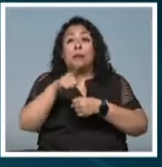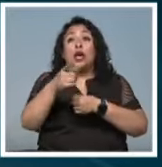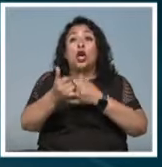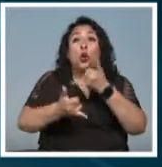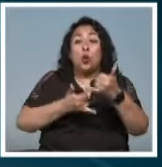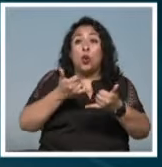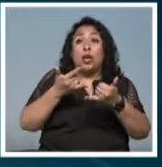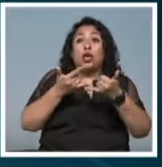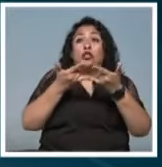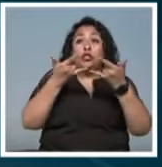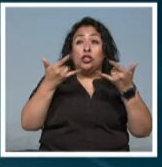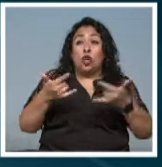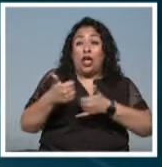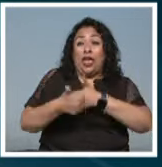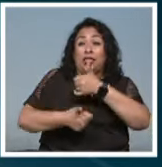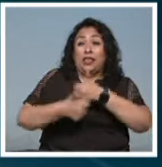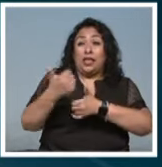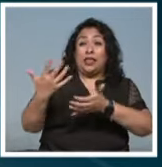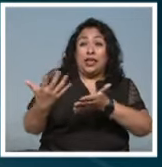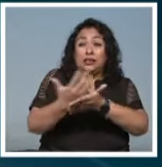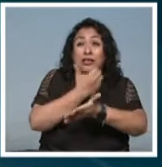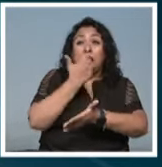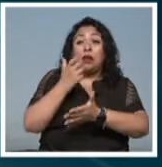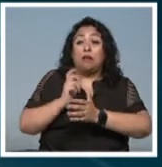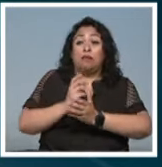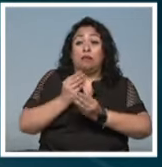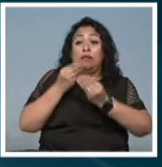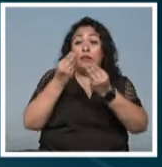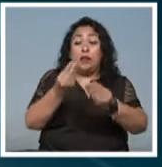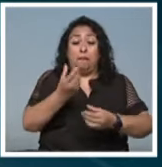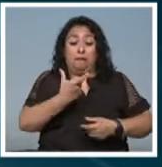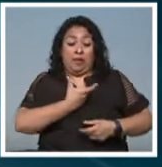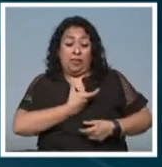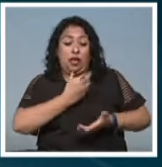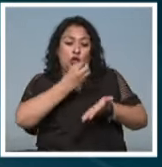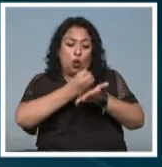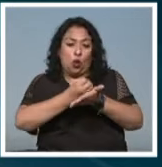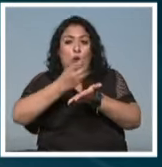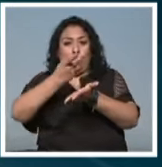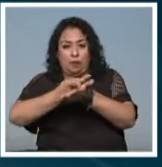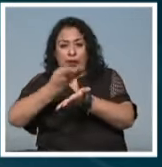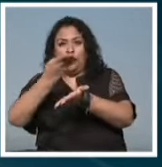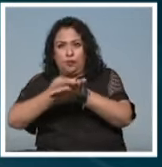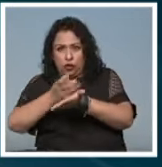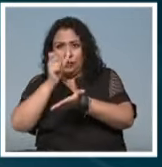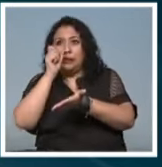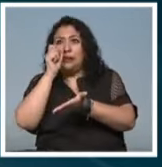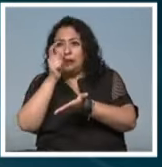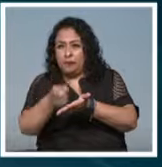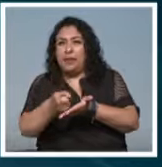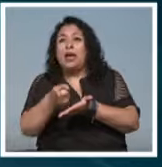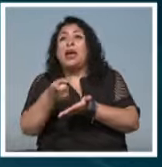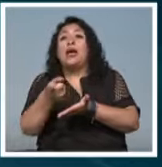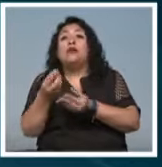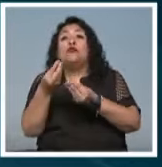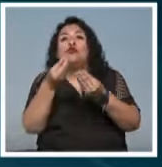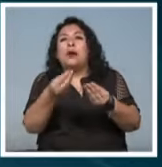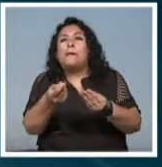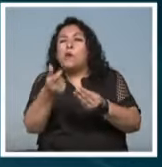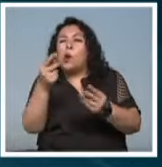Juegos Históricos, los atletas ganadores no solo van a obtener una medalla de oro, plata o bronce, también se van a llevar con ellos un pedazo de